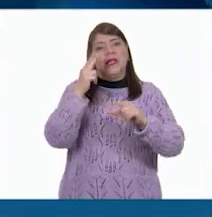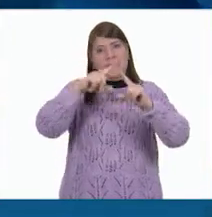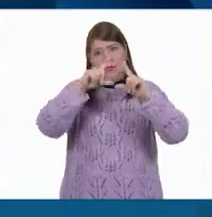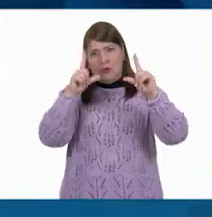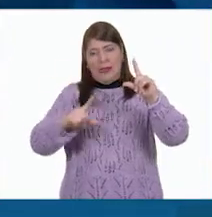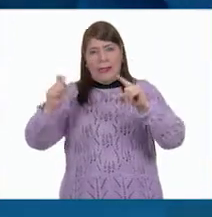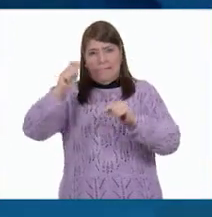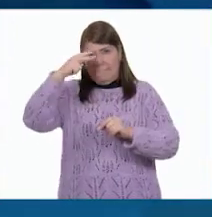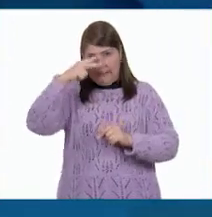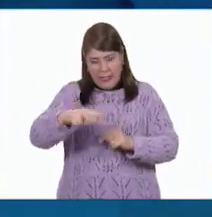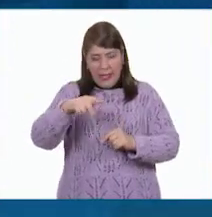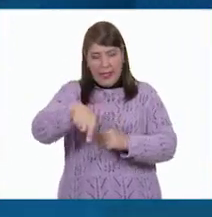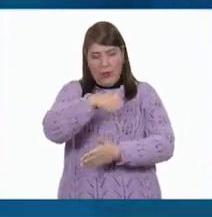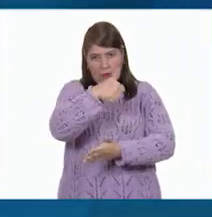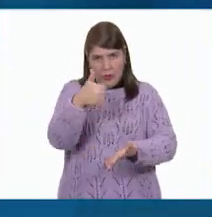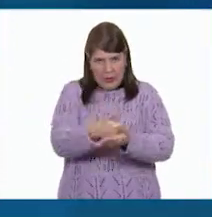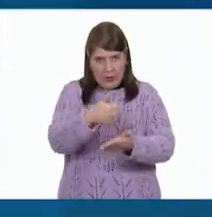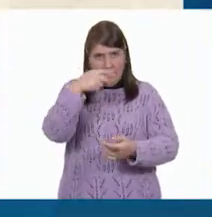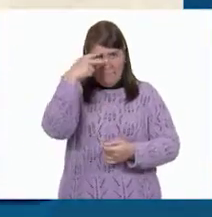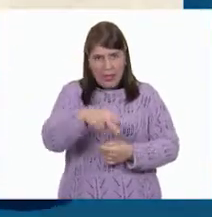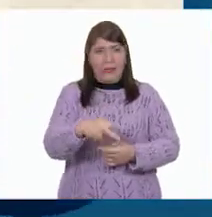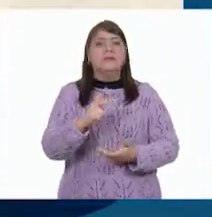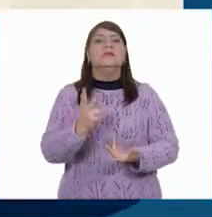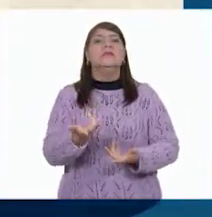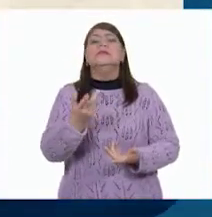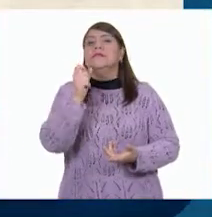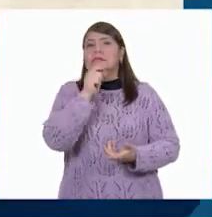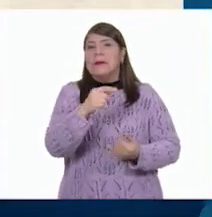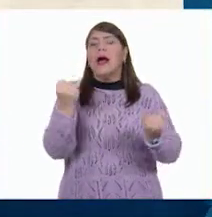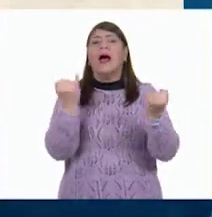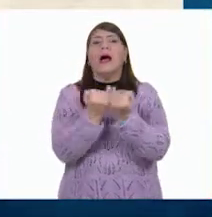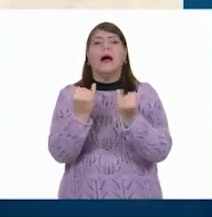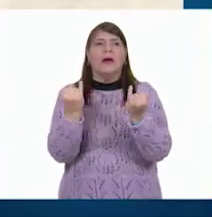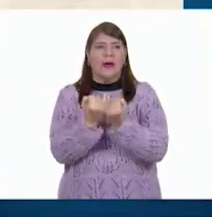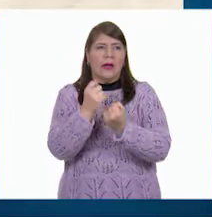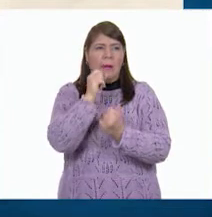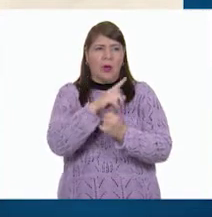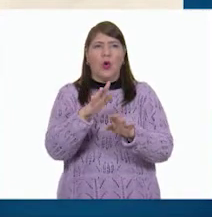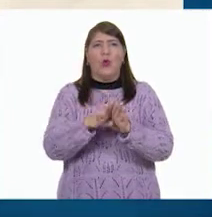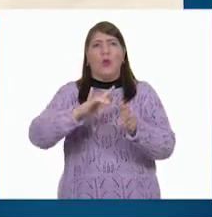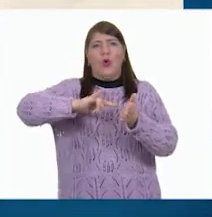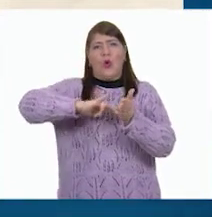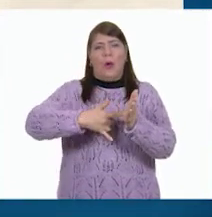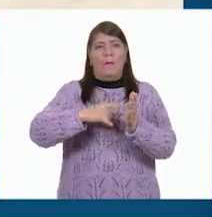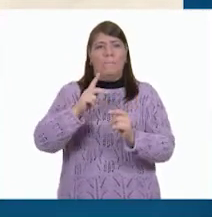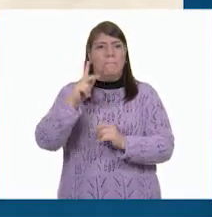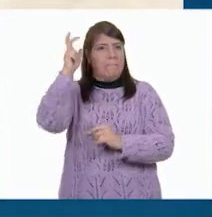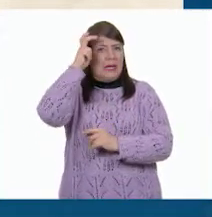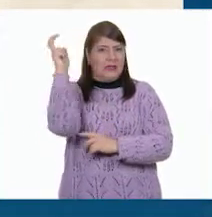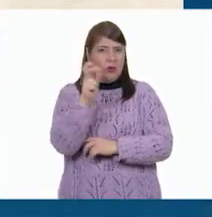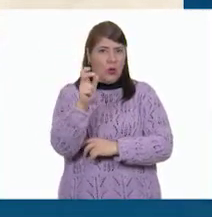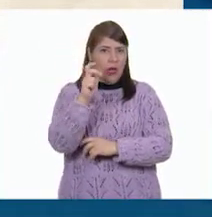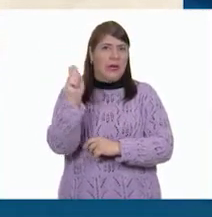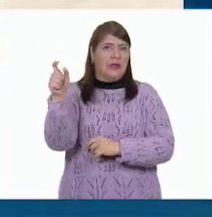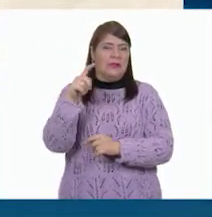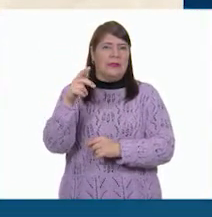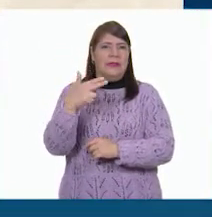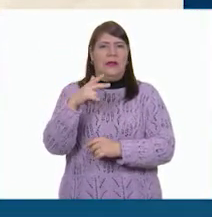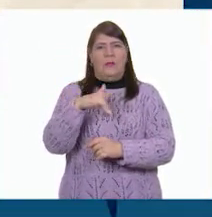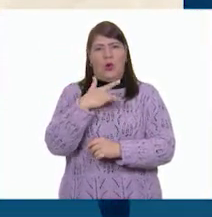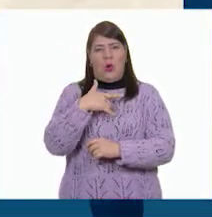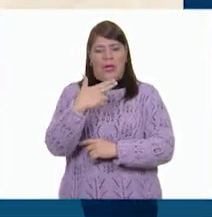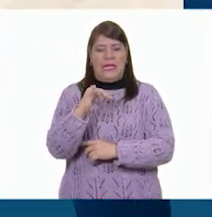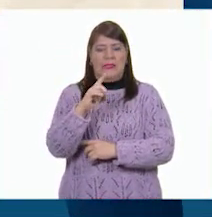capital del país, y, por ejemplo, también el famoso reloj de Pachuca, en Hidalgo. Pero bueno, antes de